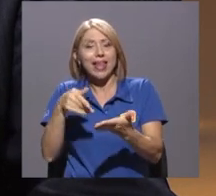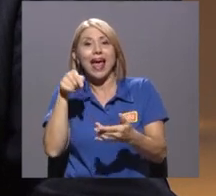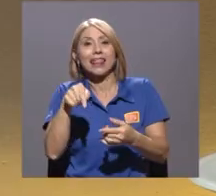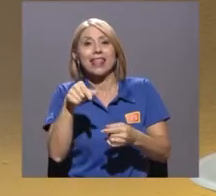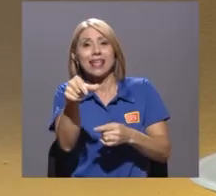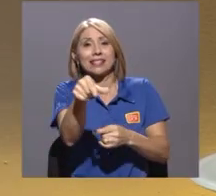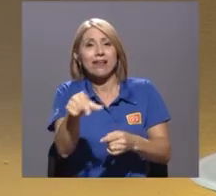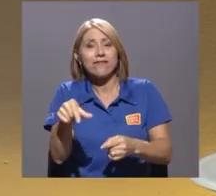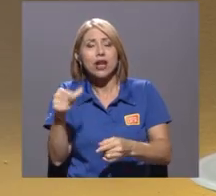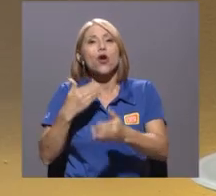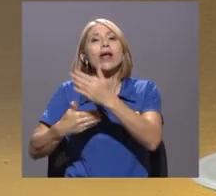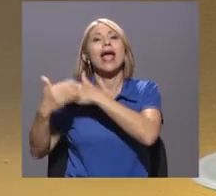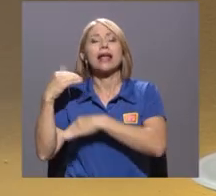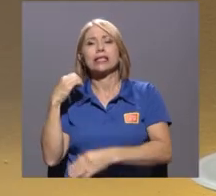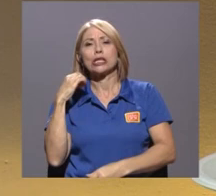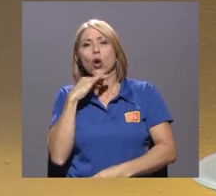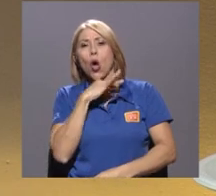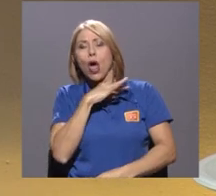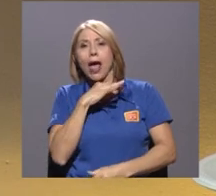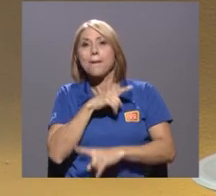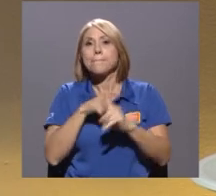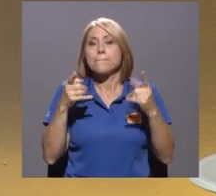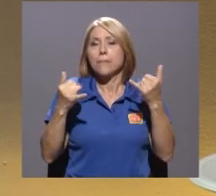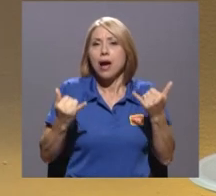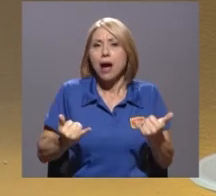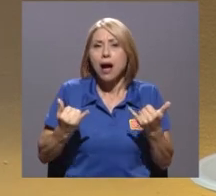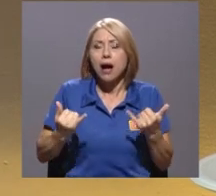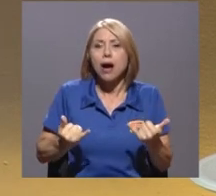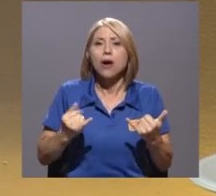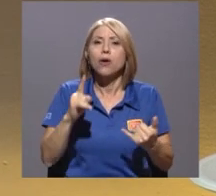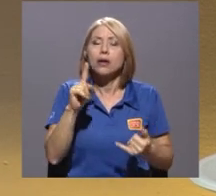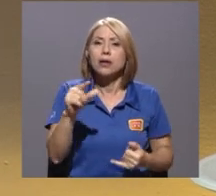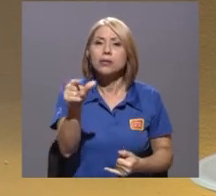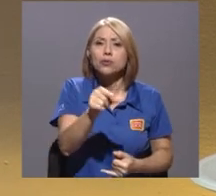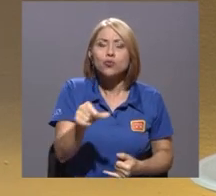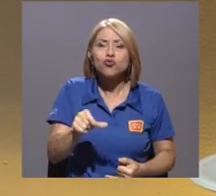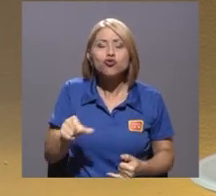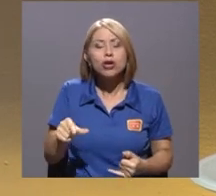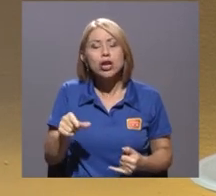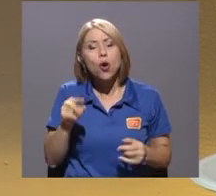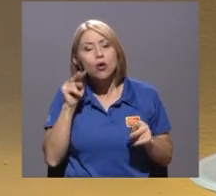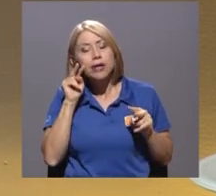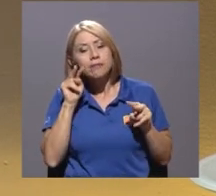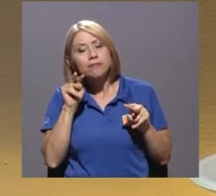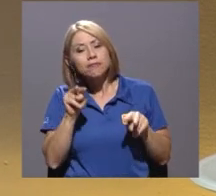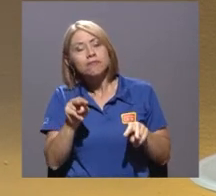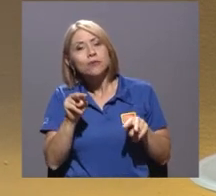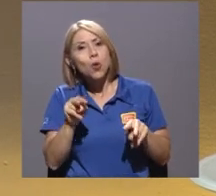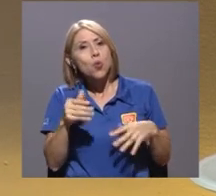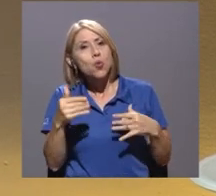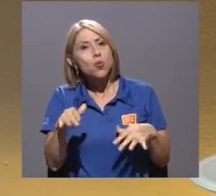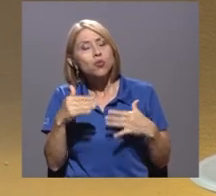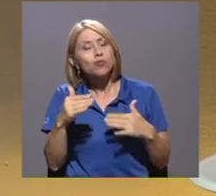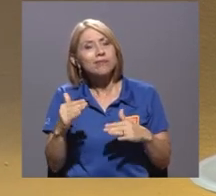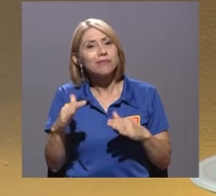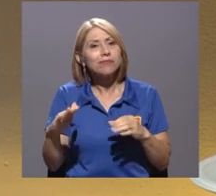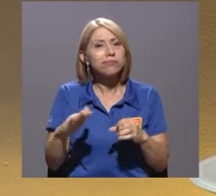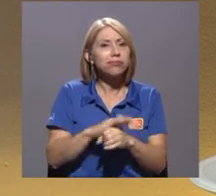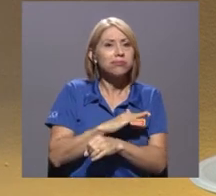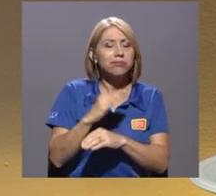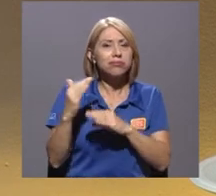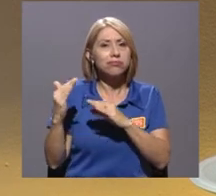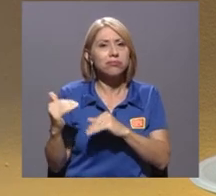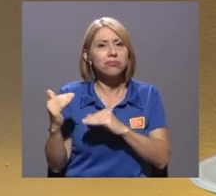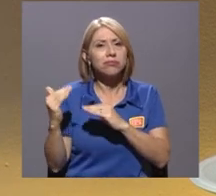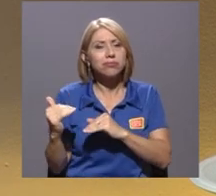contaminado y que ahora es un río que se ve que se mira lleno de esperanza y